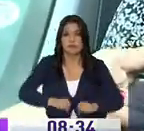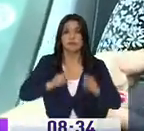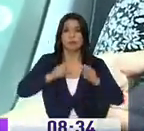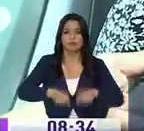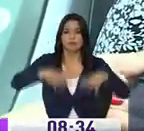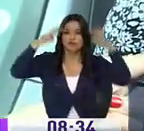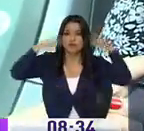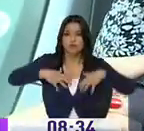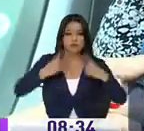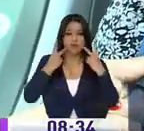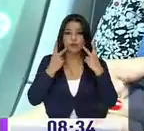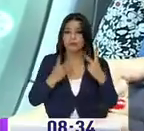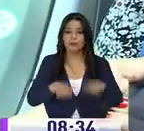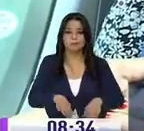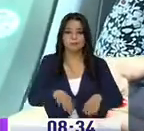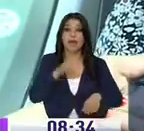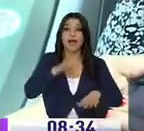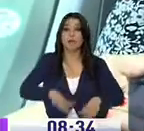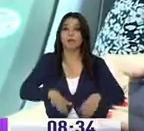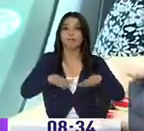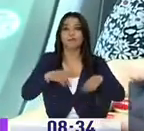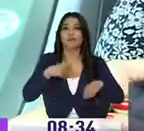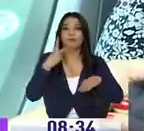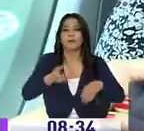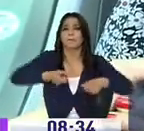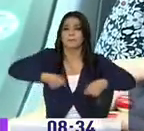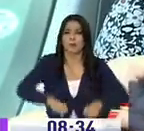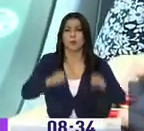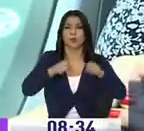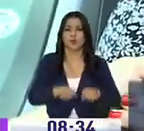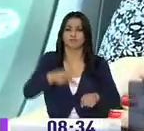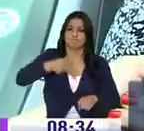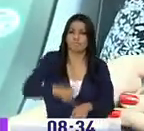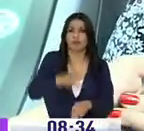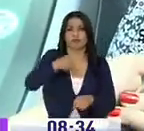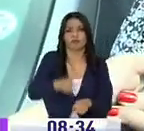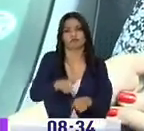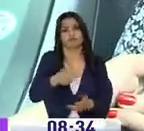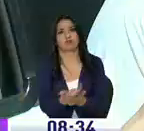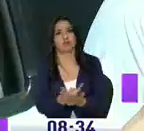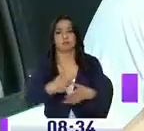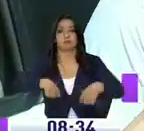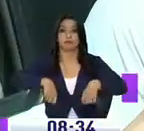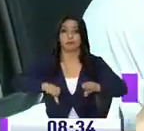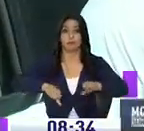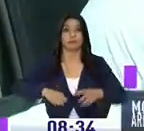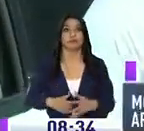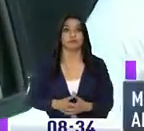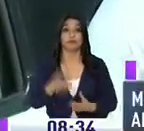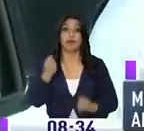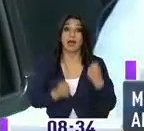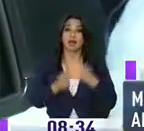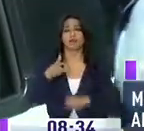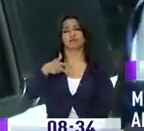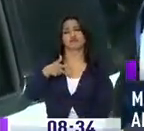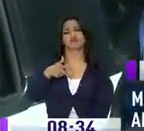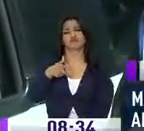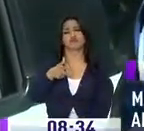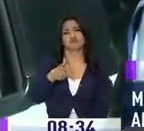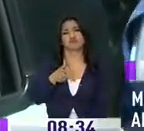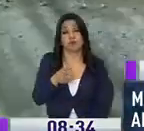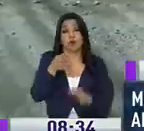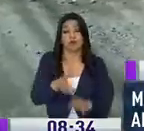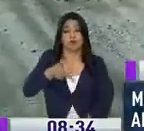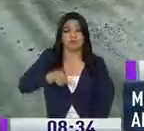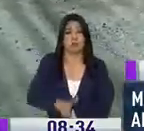lluvia, porque no ven lo que se llena con el agua, no ven, entonces se viró ayer una moto. Los carros vienen con velocidad cuando ya encima